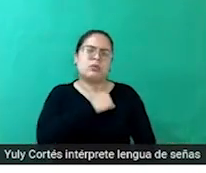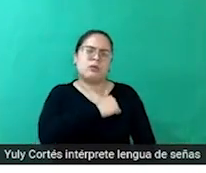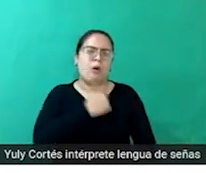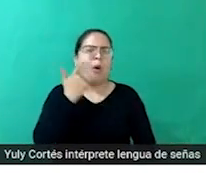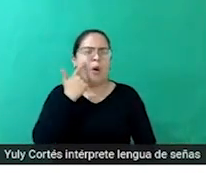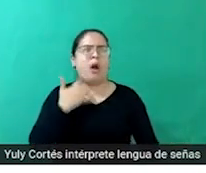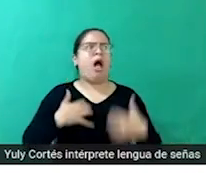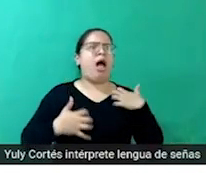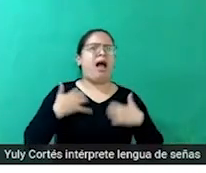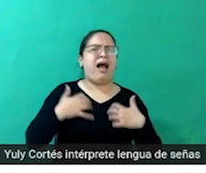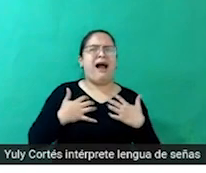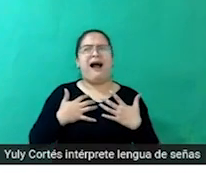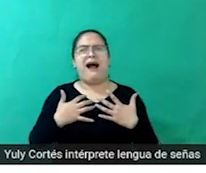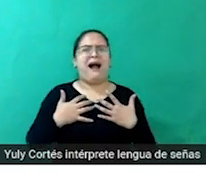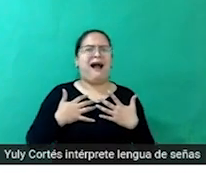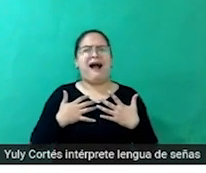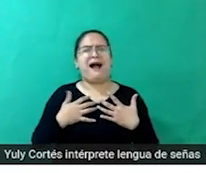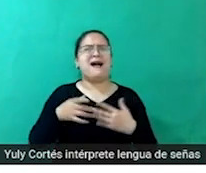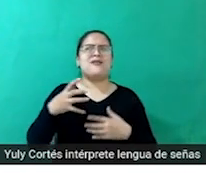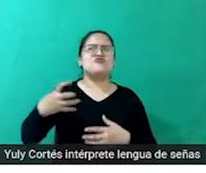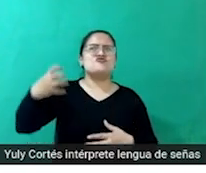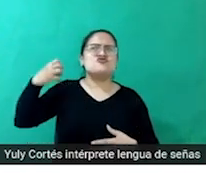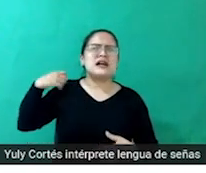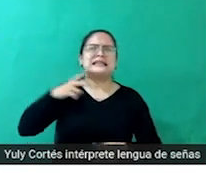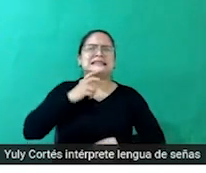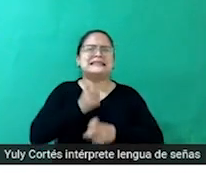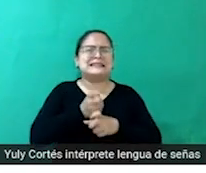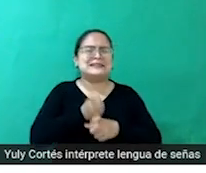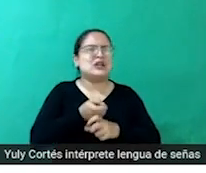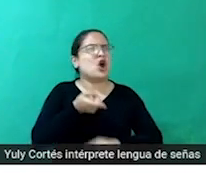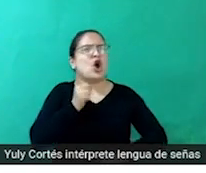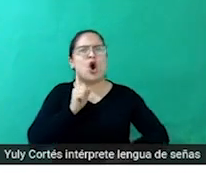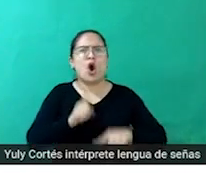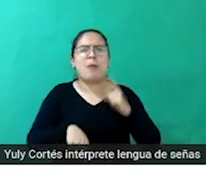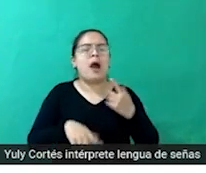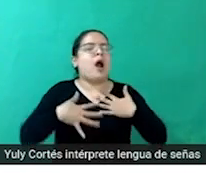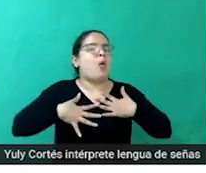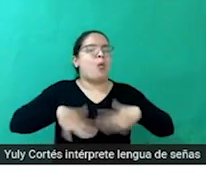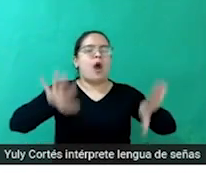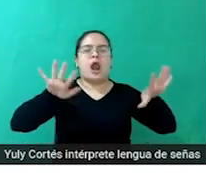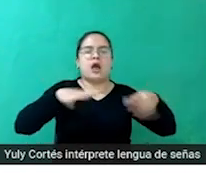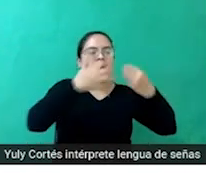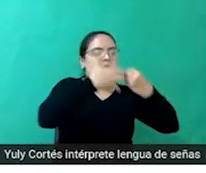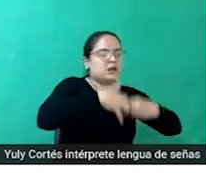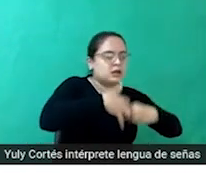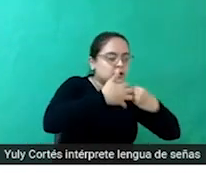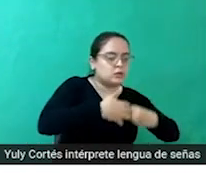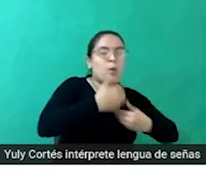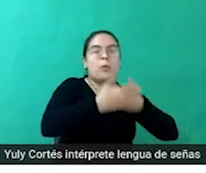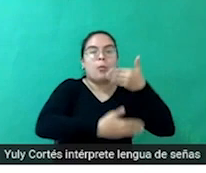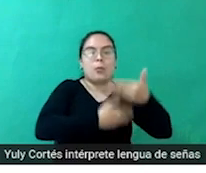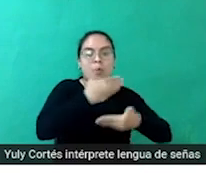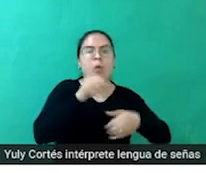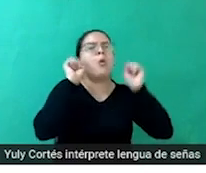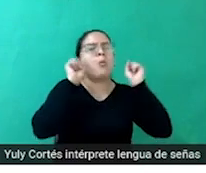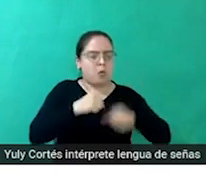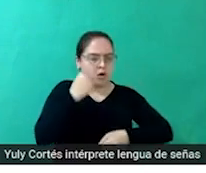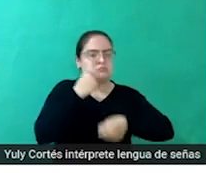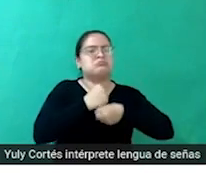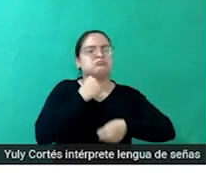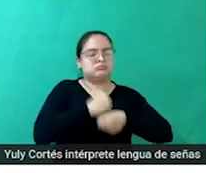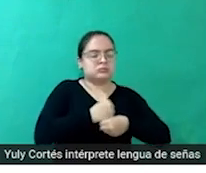miedos. Cualquier tipo de máquina, cualquier tipo de industria, cualquier tipo de proceso puede trabajar con